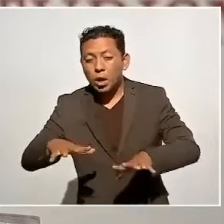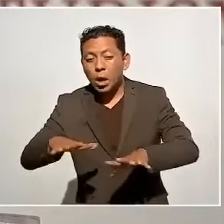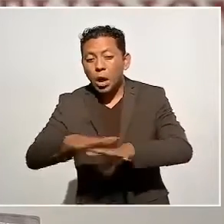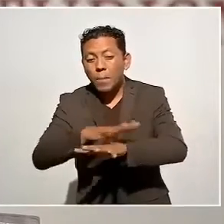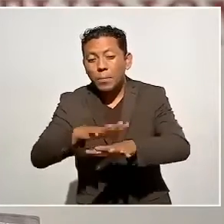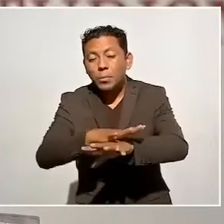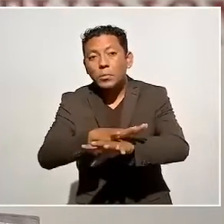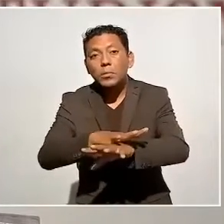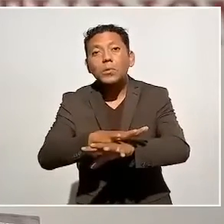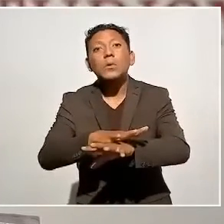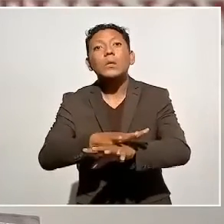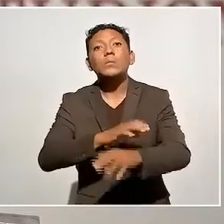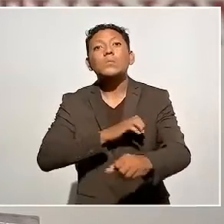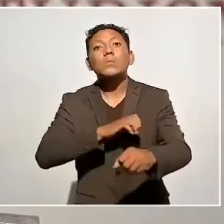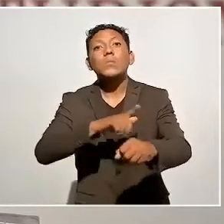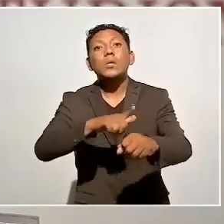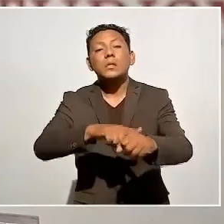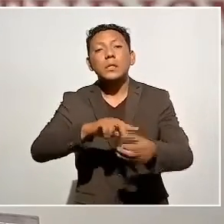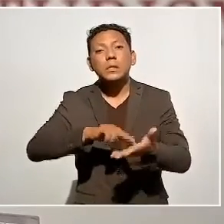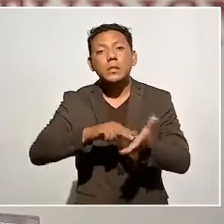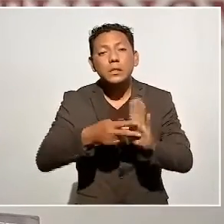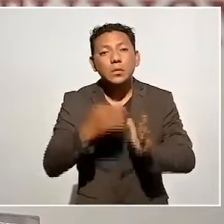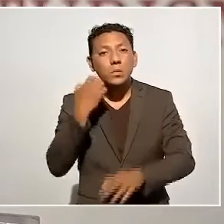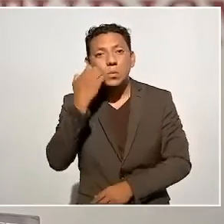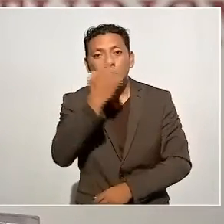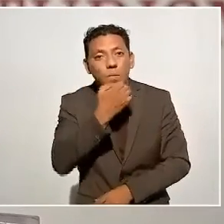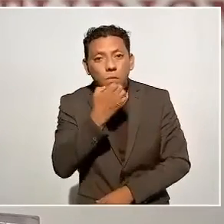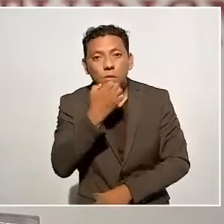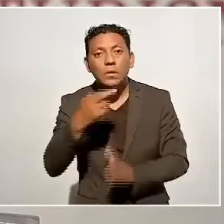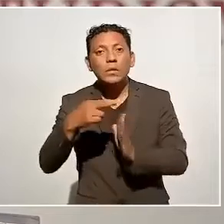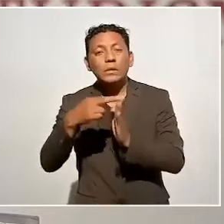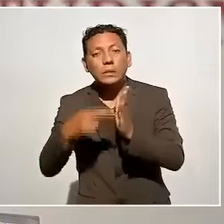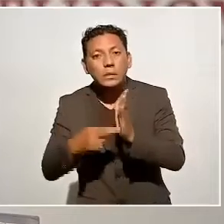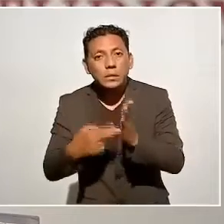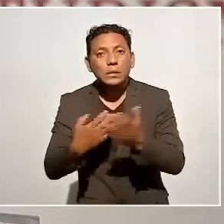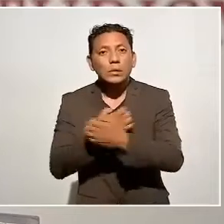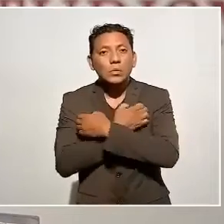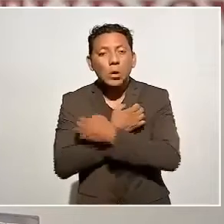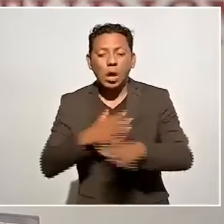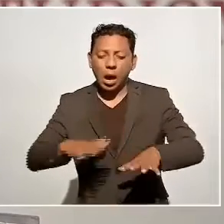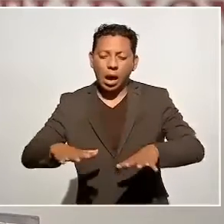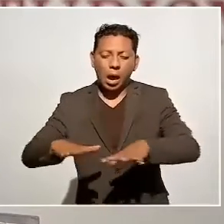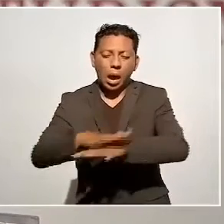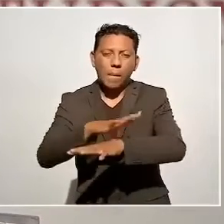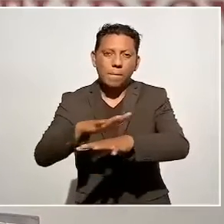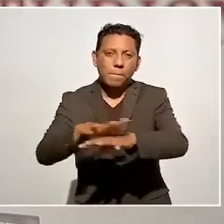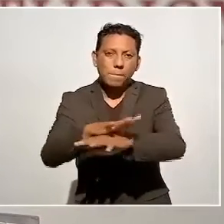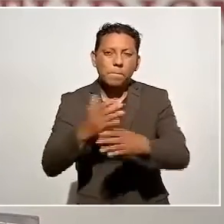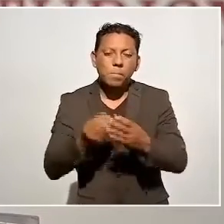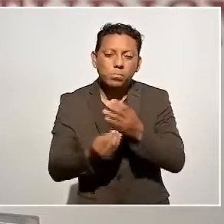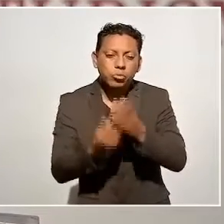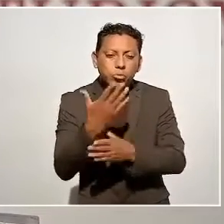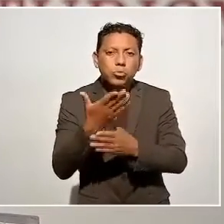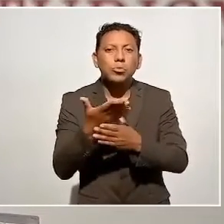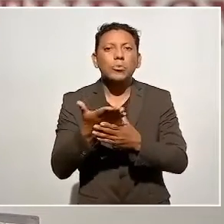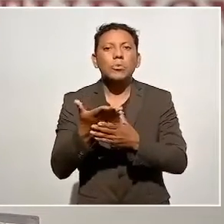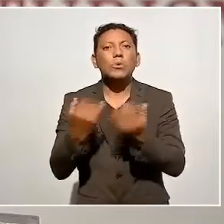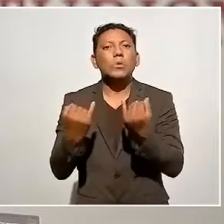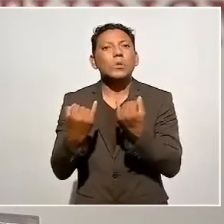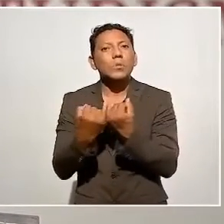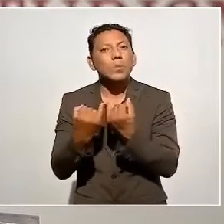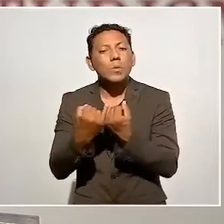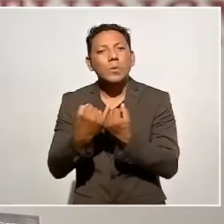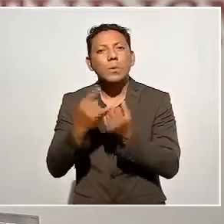Escuela Especial de Ingenieros, en virtud de las reformas educativas impulsionadas de igual manera por el presidente Juárez